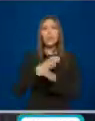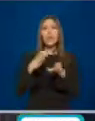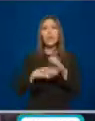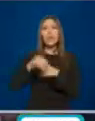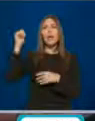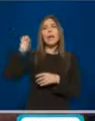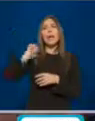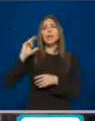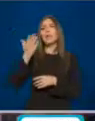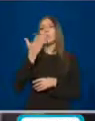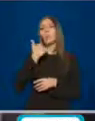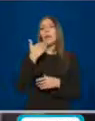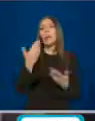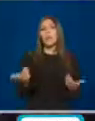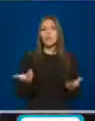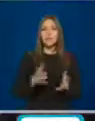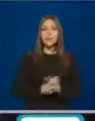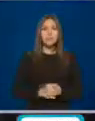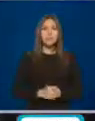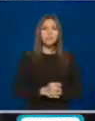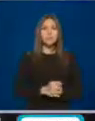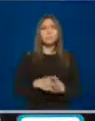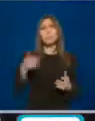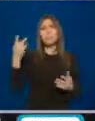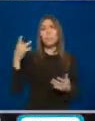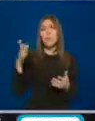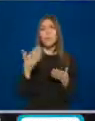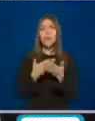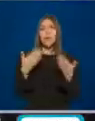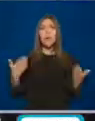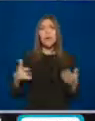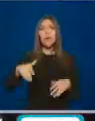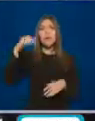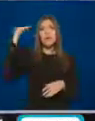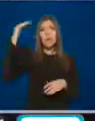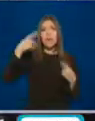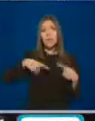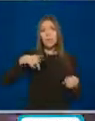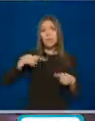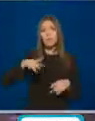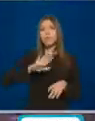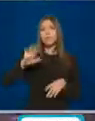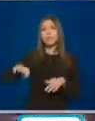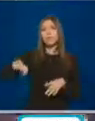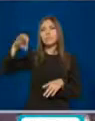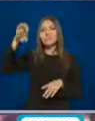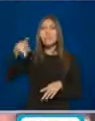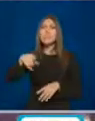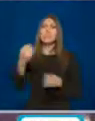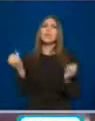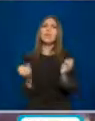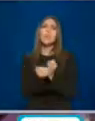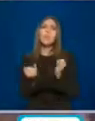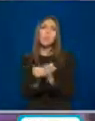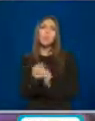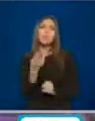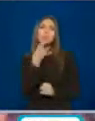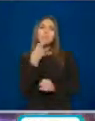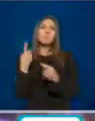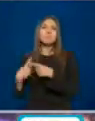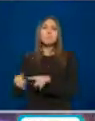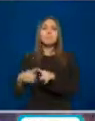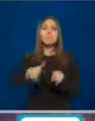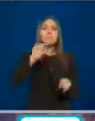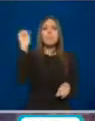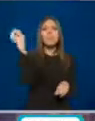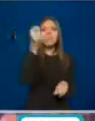otras generaciones, ¿no? Pero eso no quiere decir que ahora los adultos no estemos utilizando todos También. estos medios con esa manera, o sea, de esa